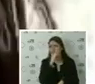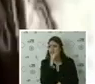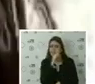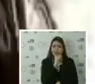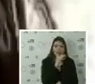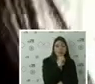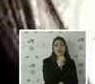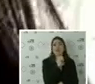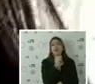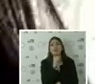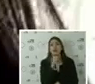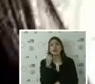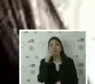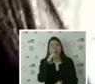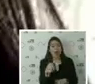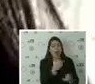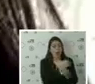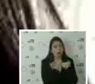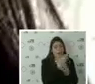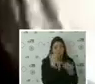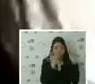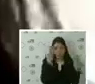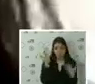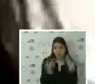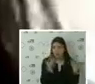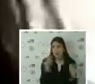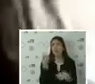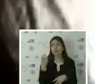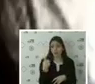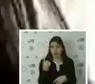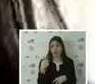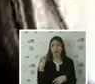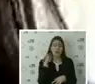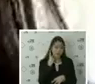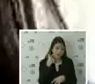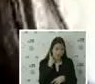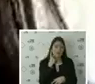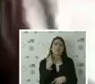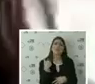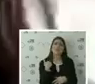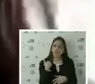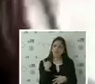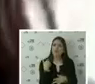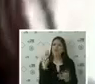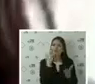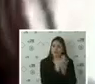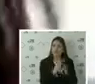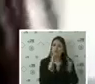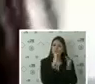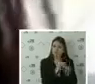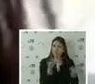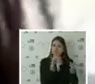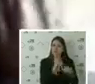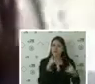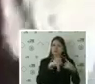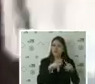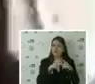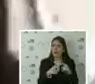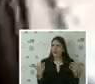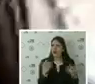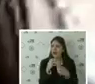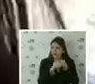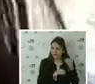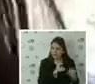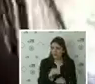Como diputada he llevado a cabo diversas acciones en mi distrito, como bequé